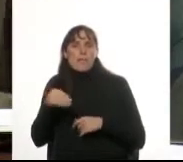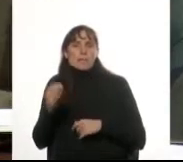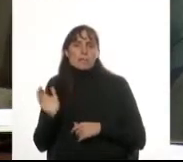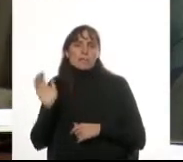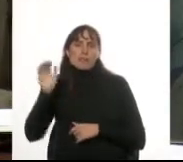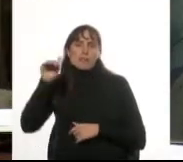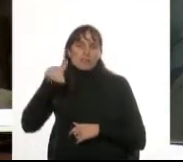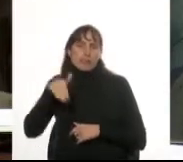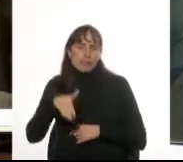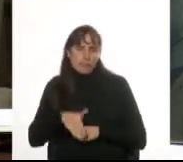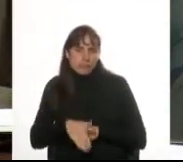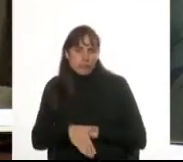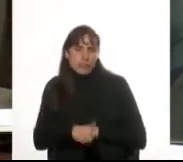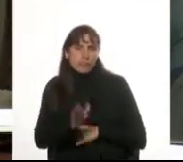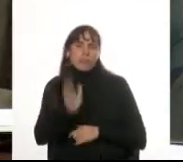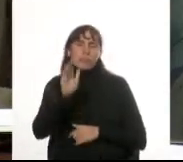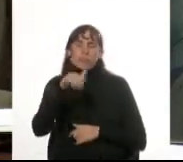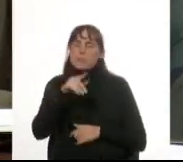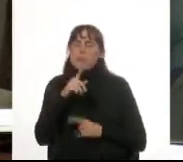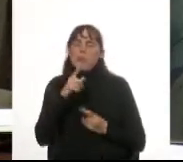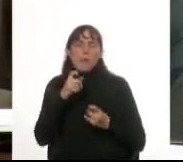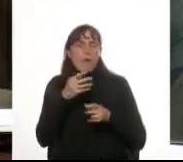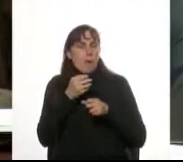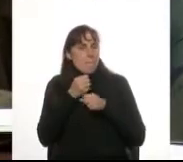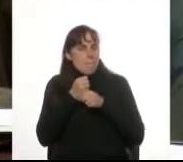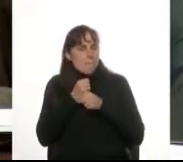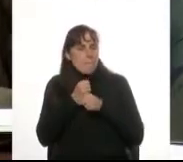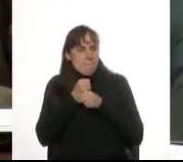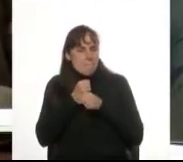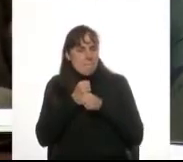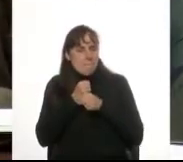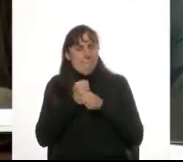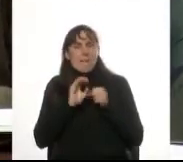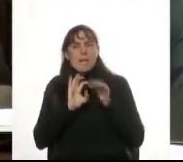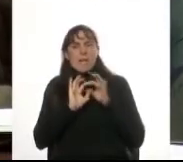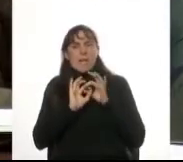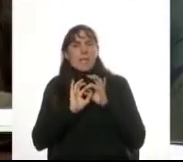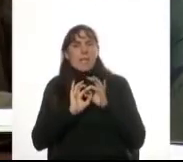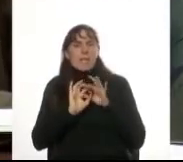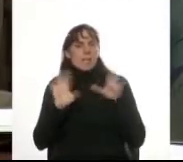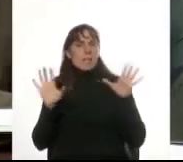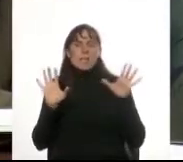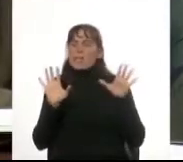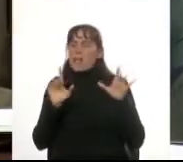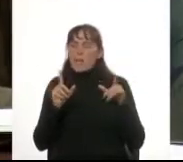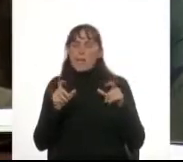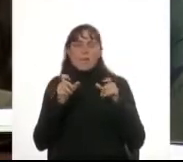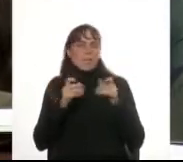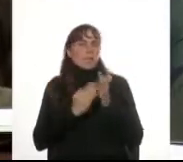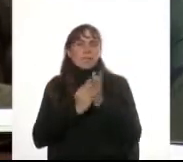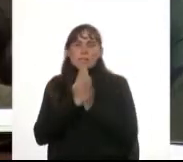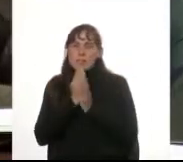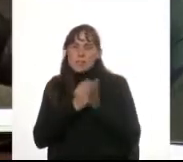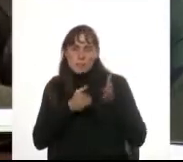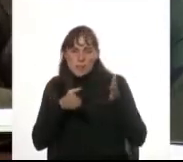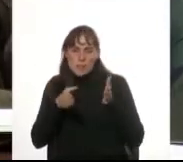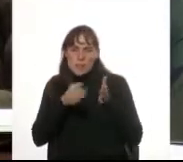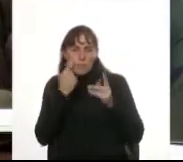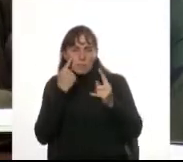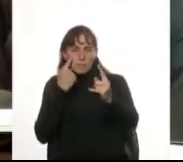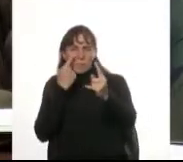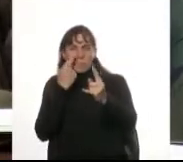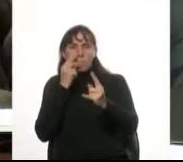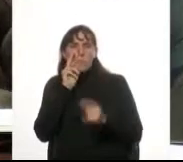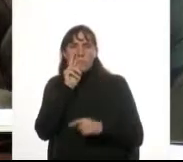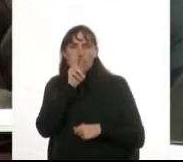y que había que sostener inevitablemente a la libertad como principio y como camino,